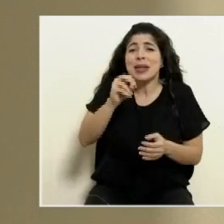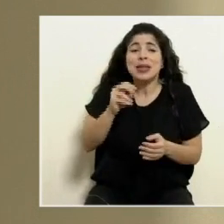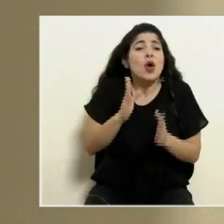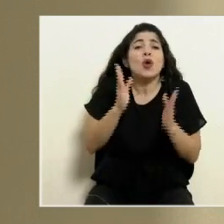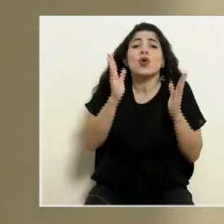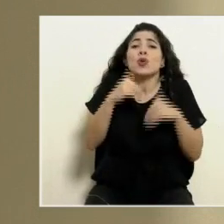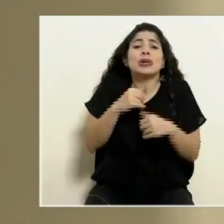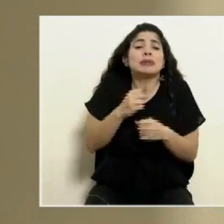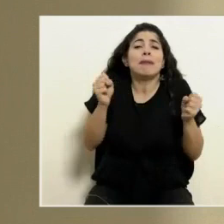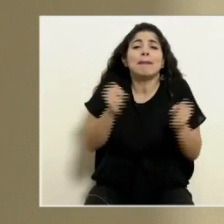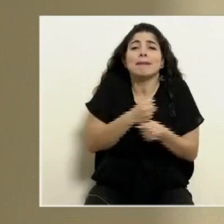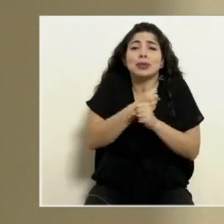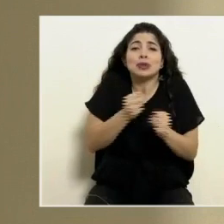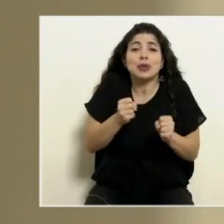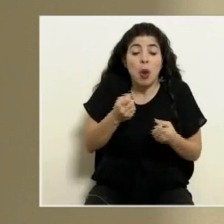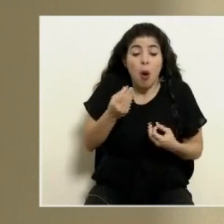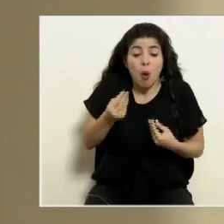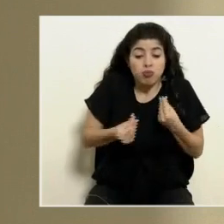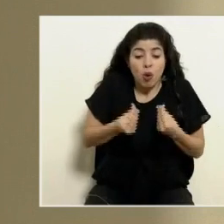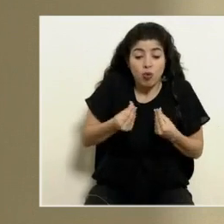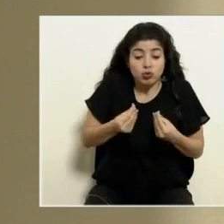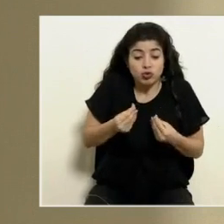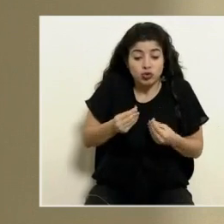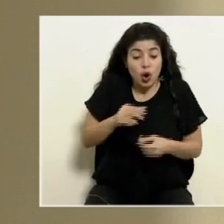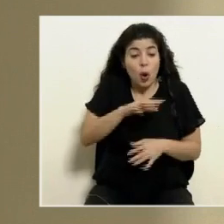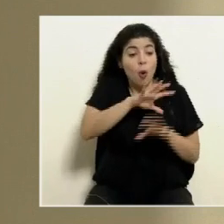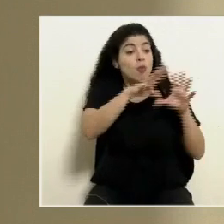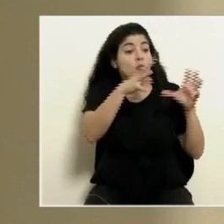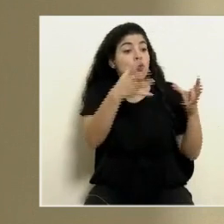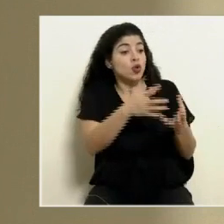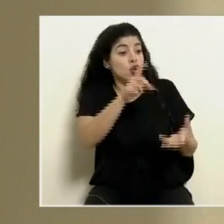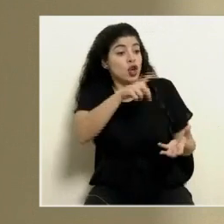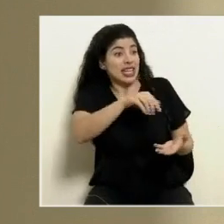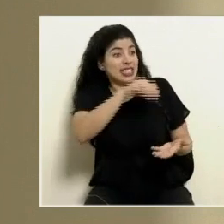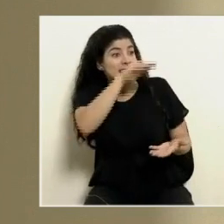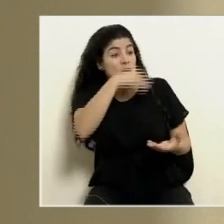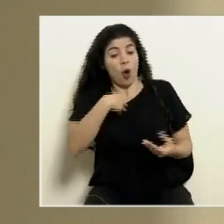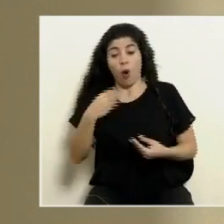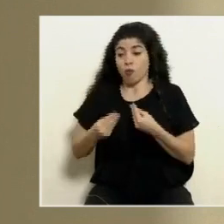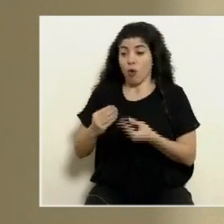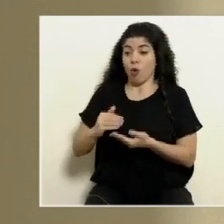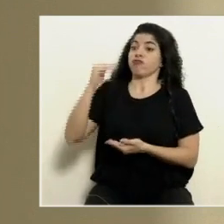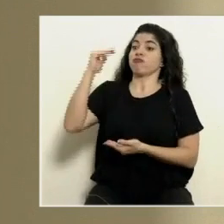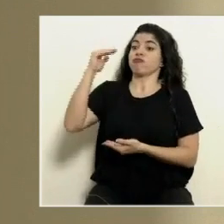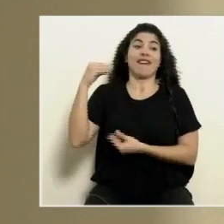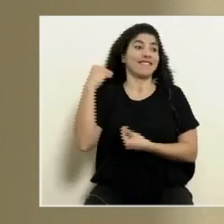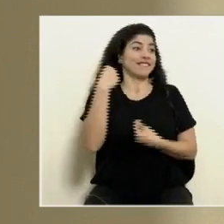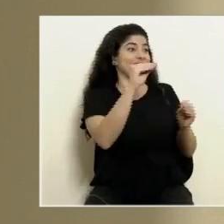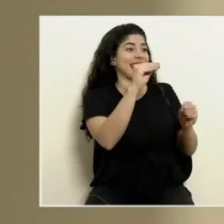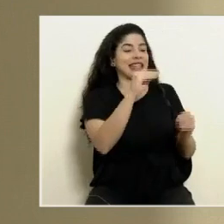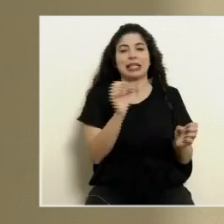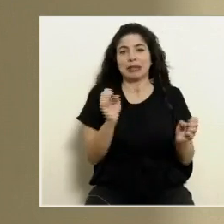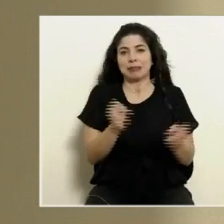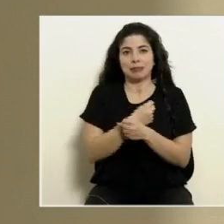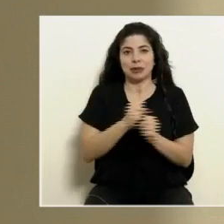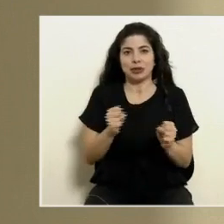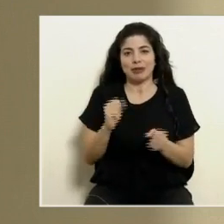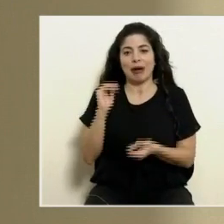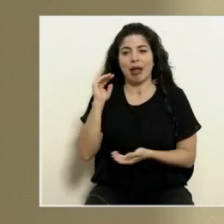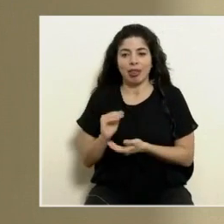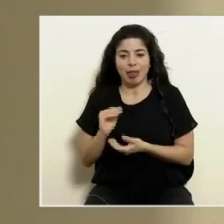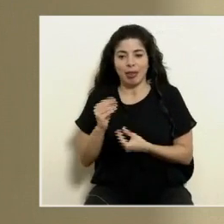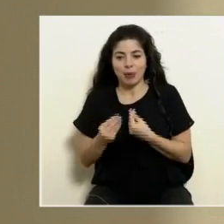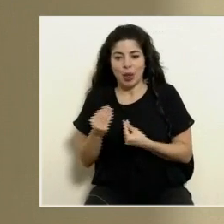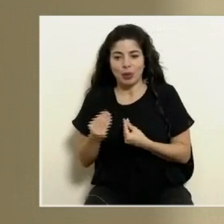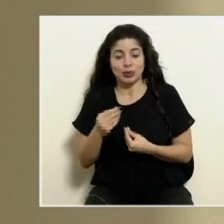una posibilidad de producir toda la vacuna que el mundo necesita para tener una inmunidad de rebaño global, y ya sabemos que obviamente los países